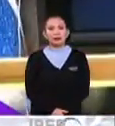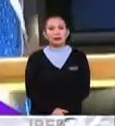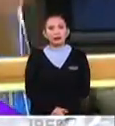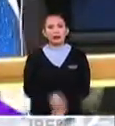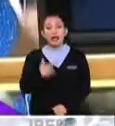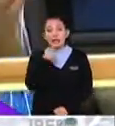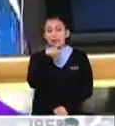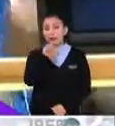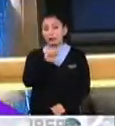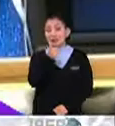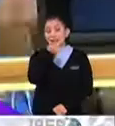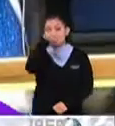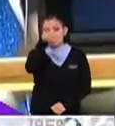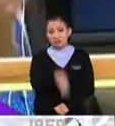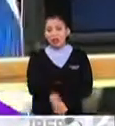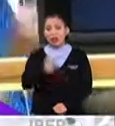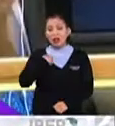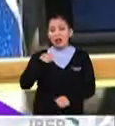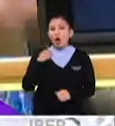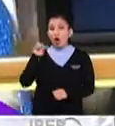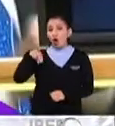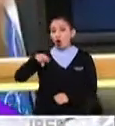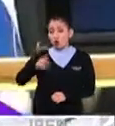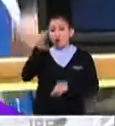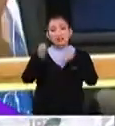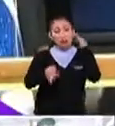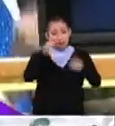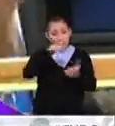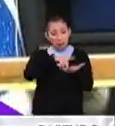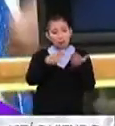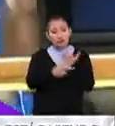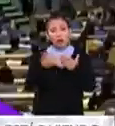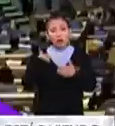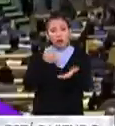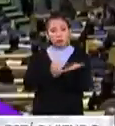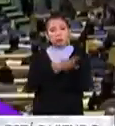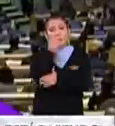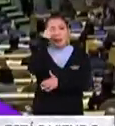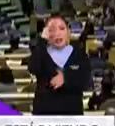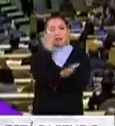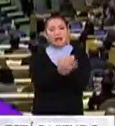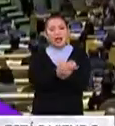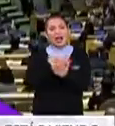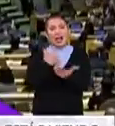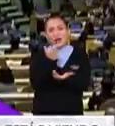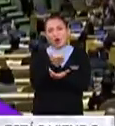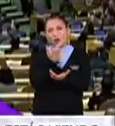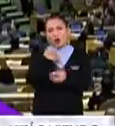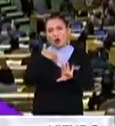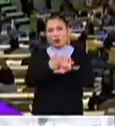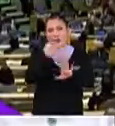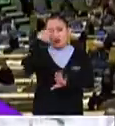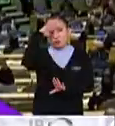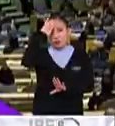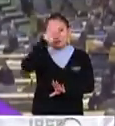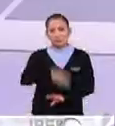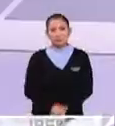Con 186 votos a favor, las Naciones Unidas aprobaron el proyecto de resolución para poner fin al bloqueo económico contra